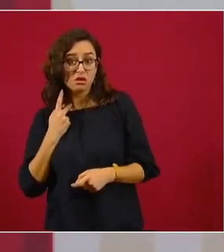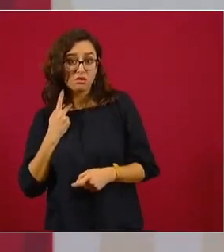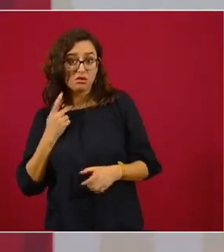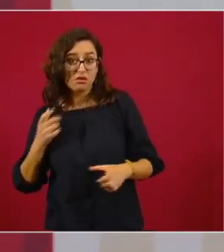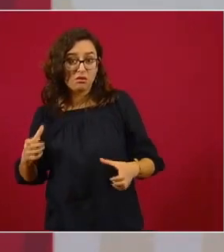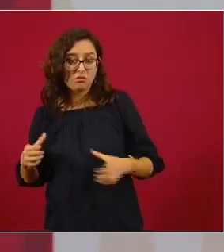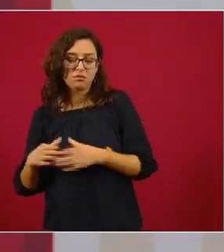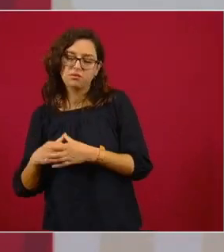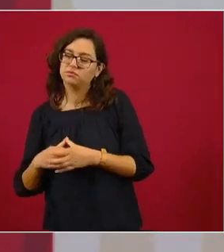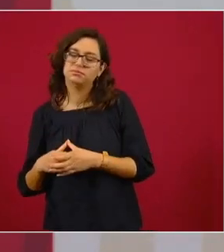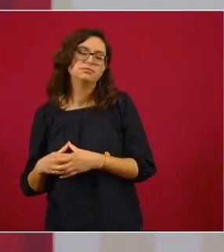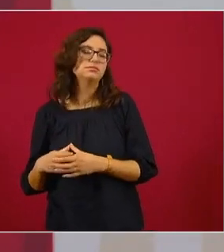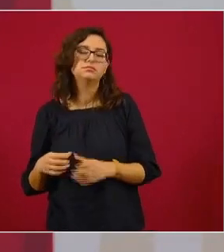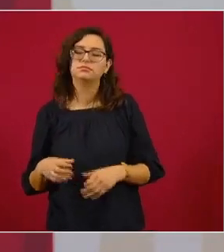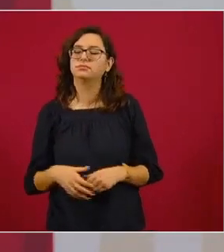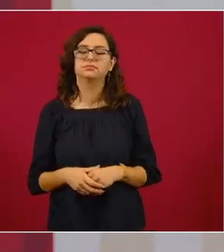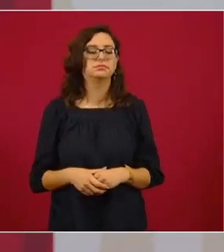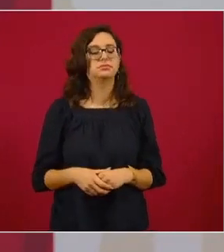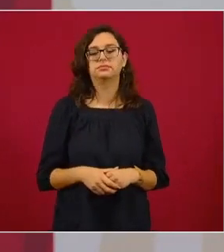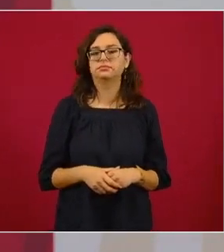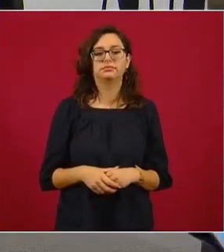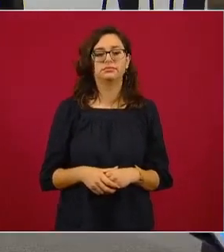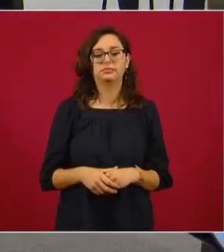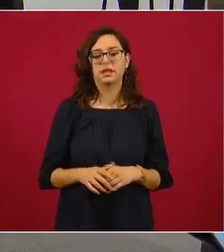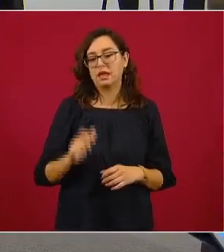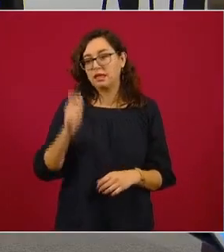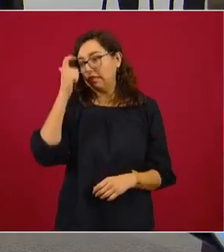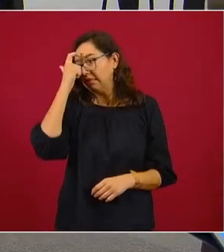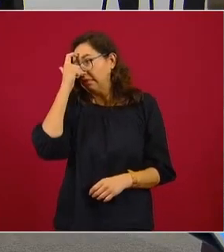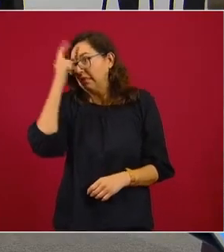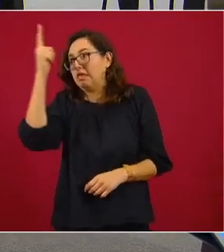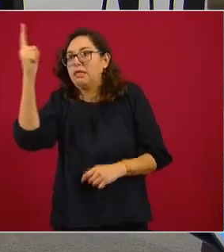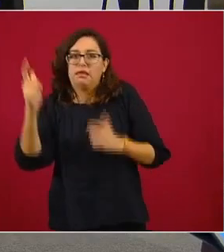No se maneja con ocurrencias.